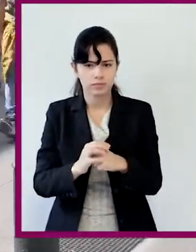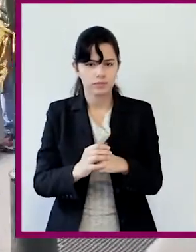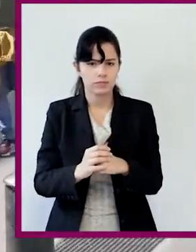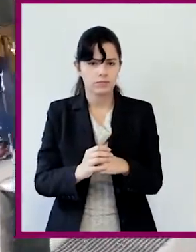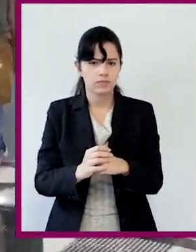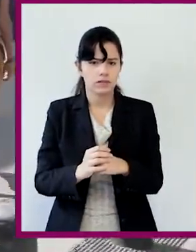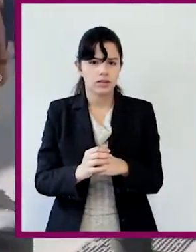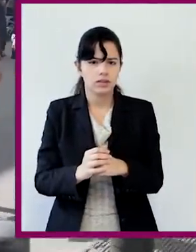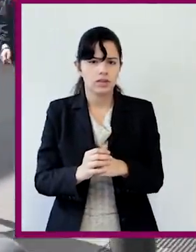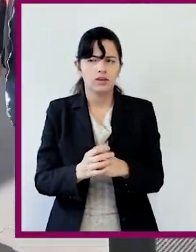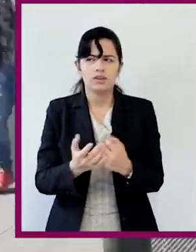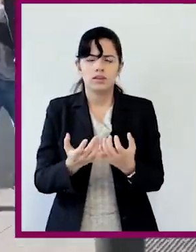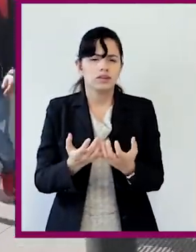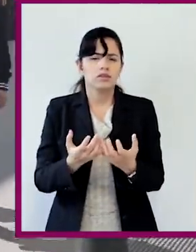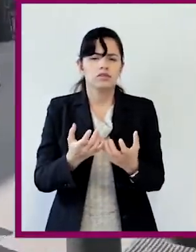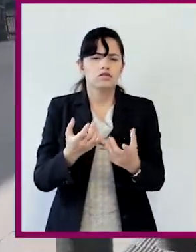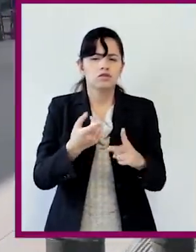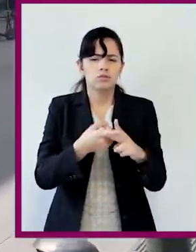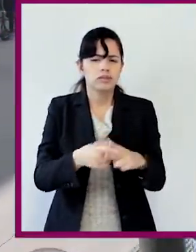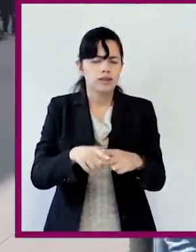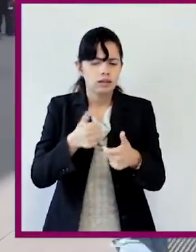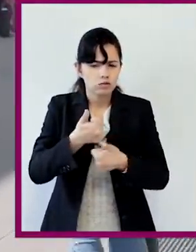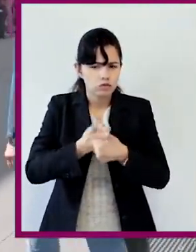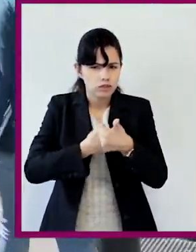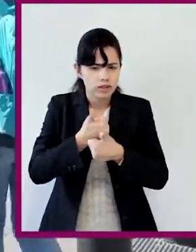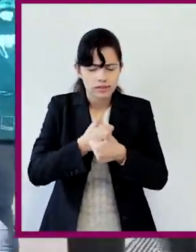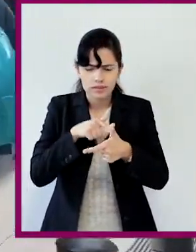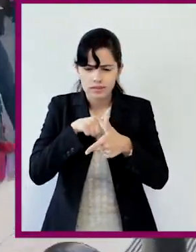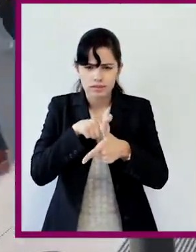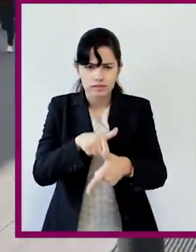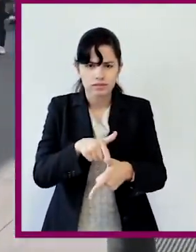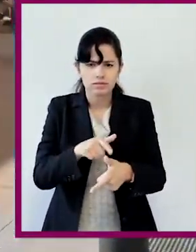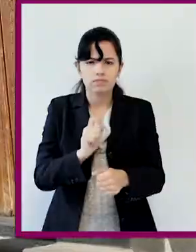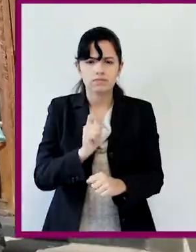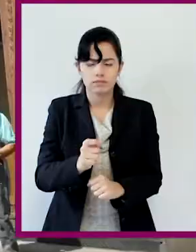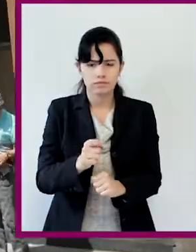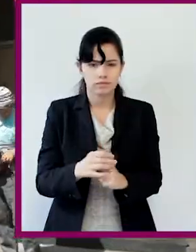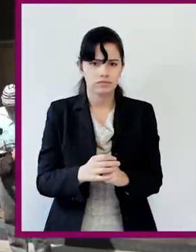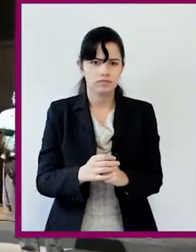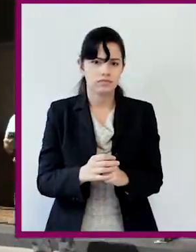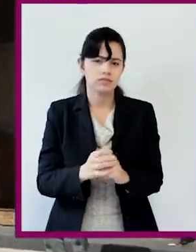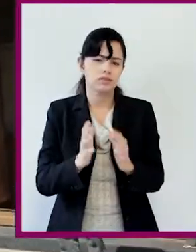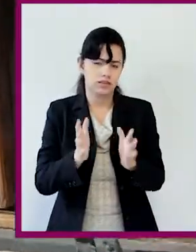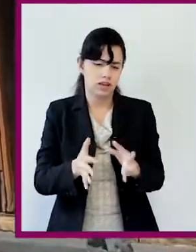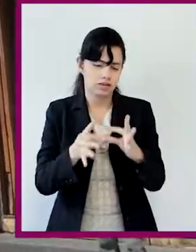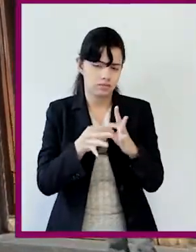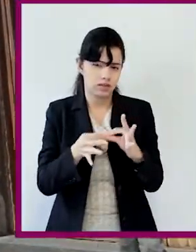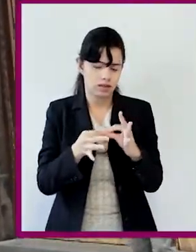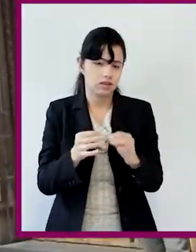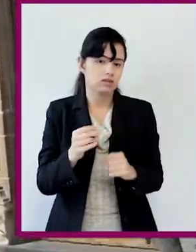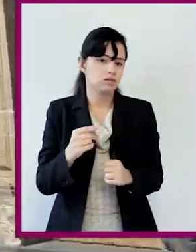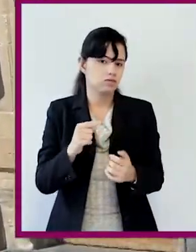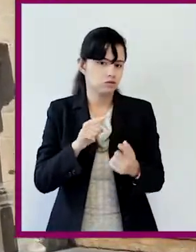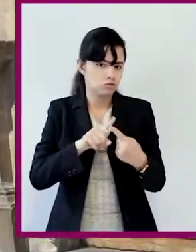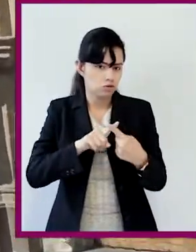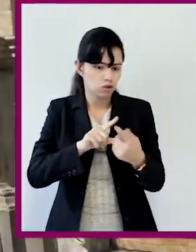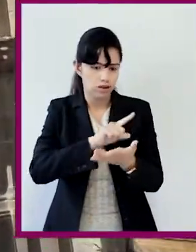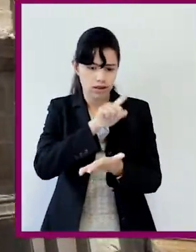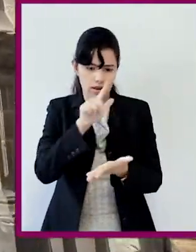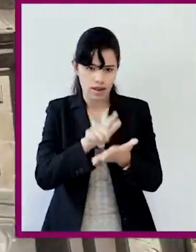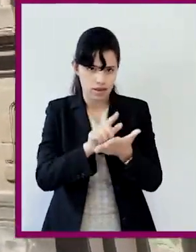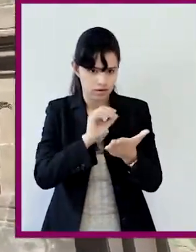sociales. ¿Por qué cosas tendríamos que luchar o seguir luchando? Ya adelantaba, por políticas